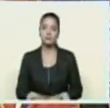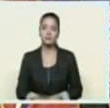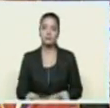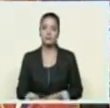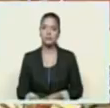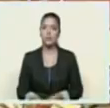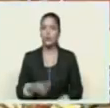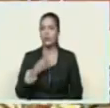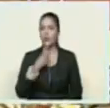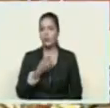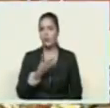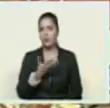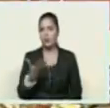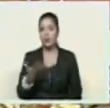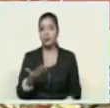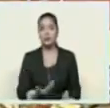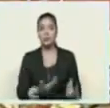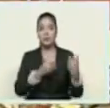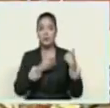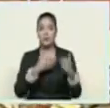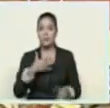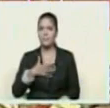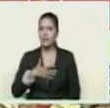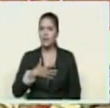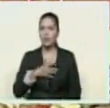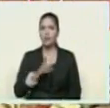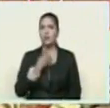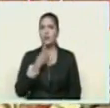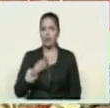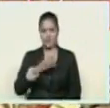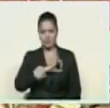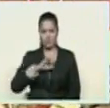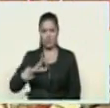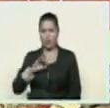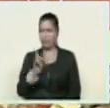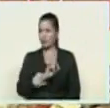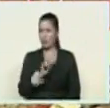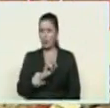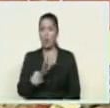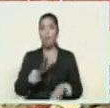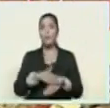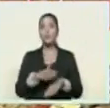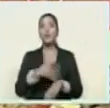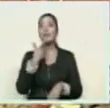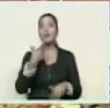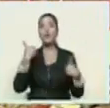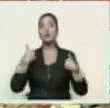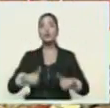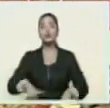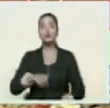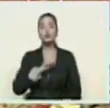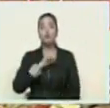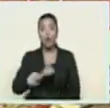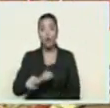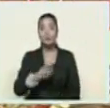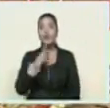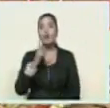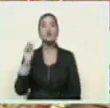y cuando digo me tocó a mí no lo digo individualmente por pues cuando digo soy